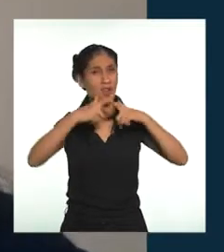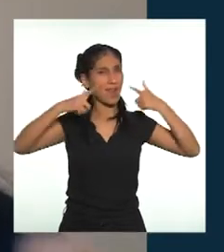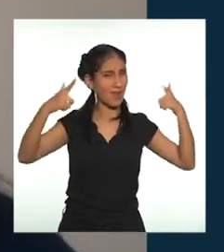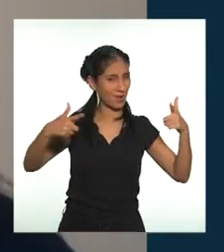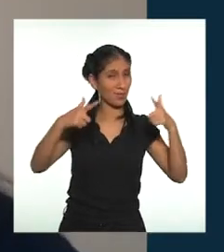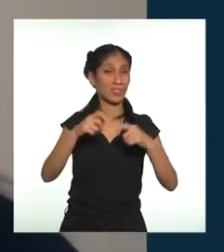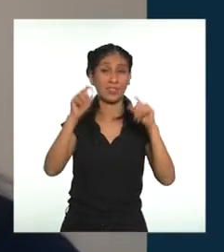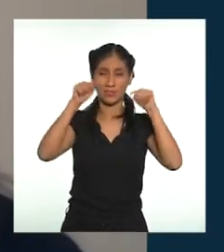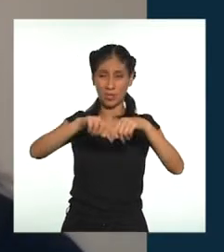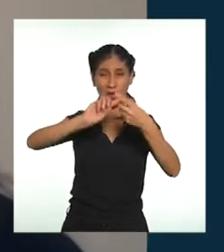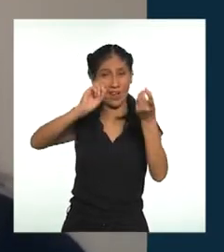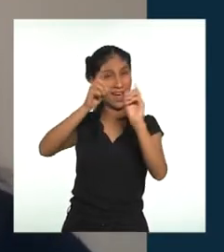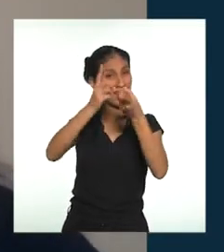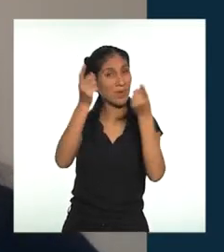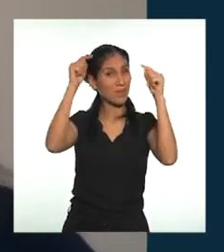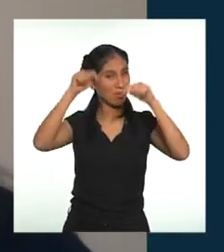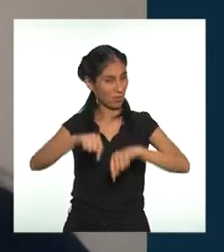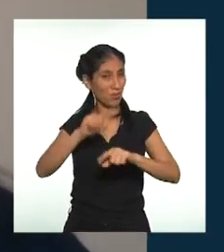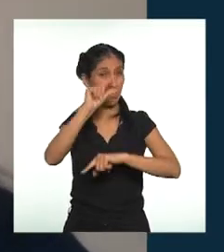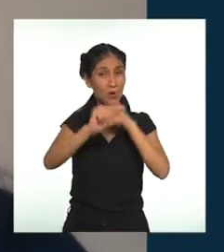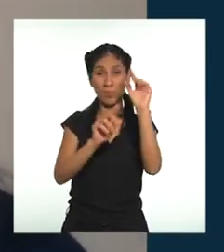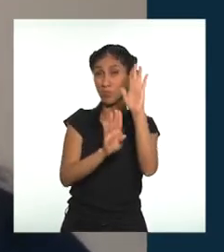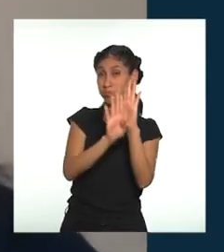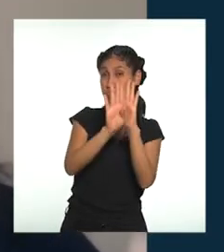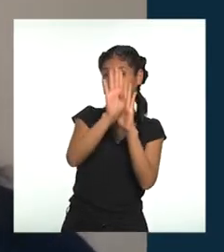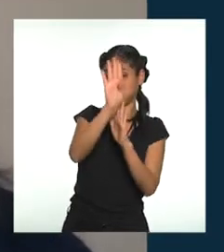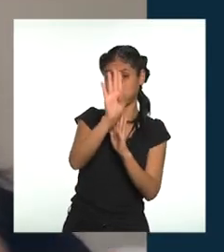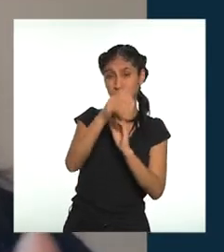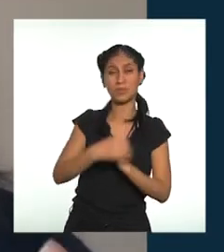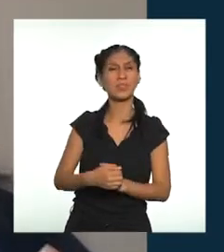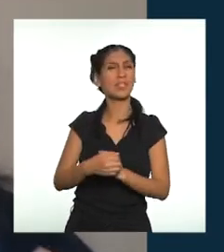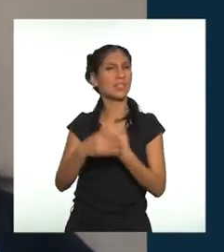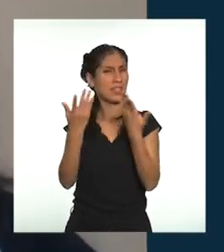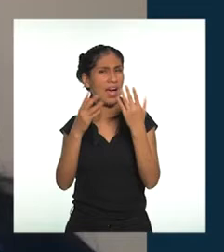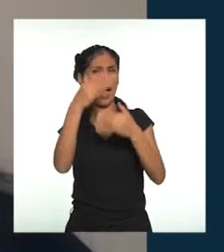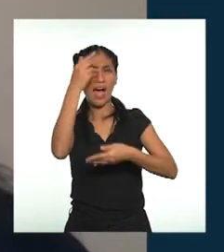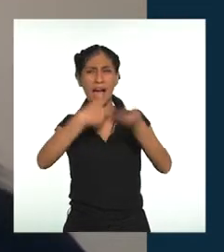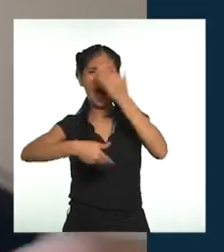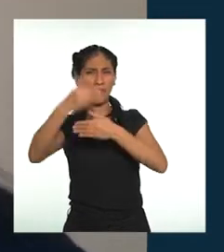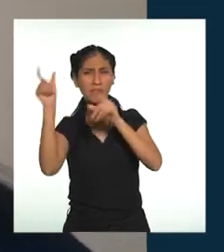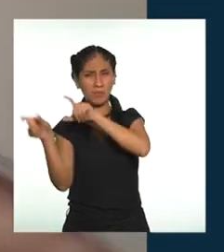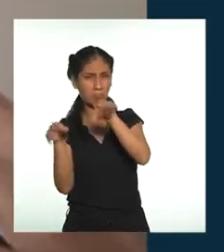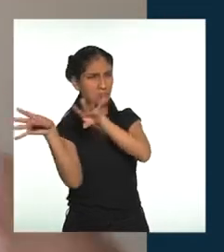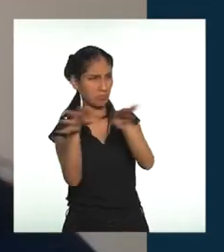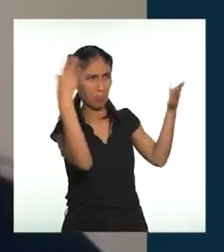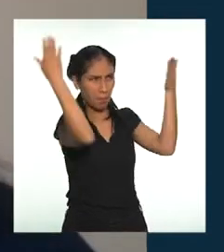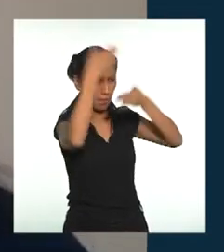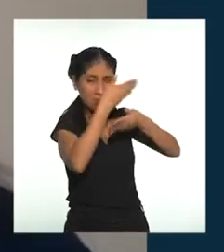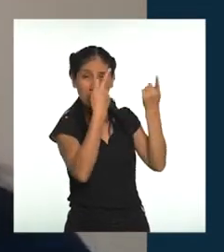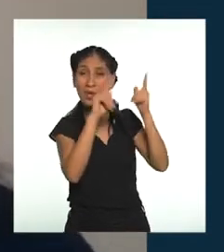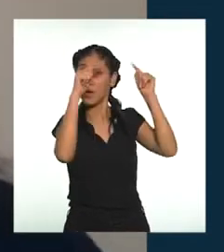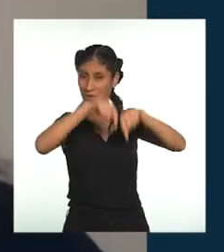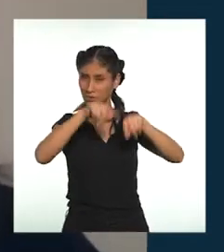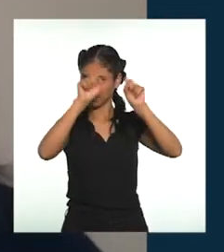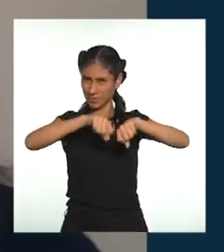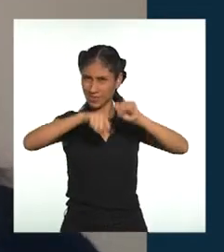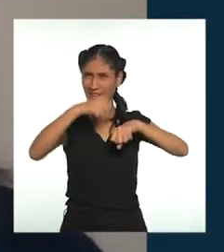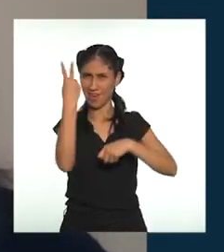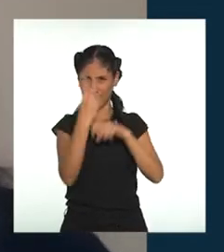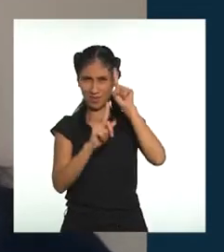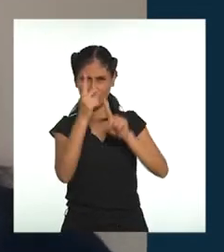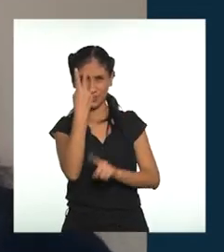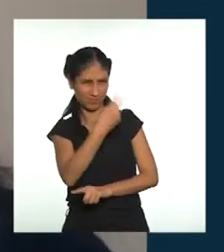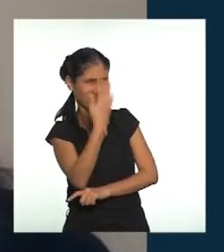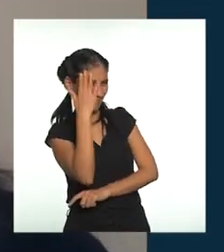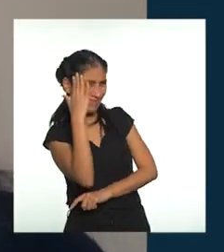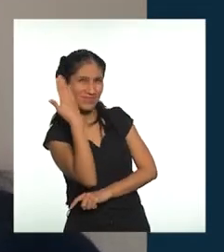tiempos ha cambiado totalmente. Hemos avanzado de ser invisible a ser visibles. En el último